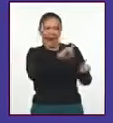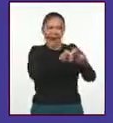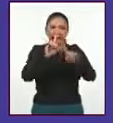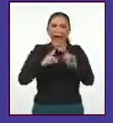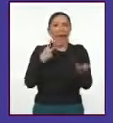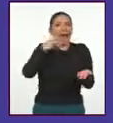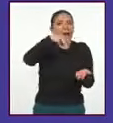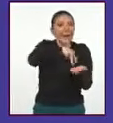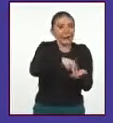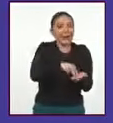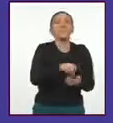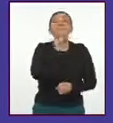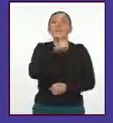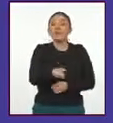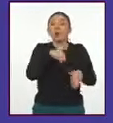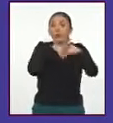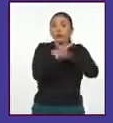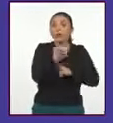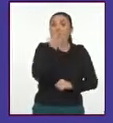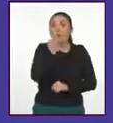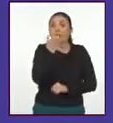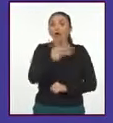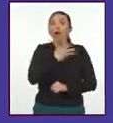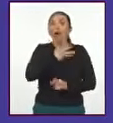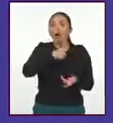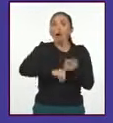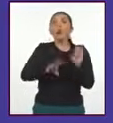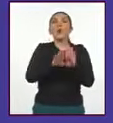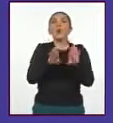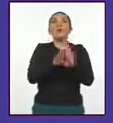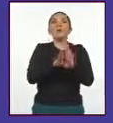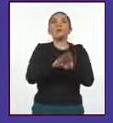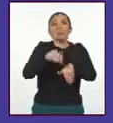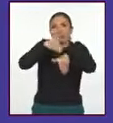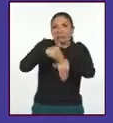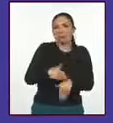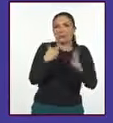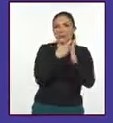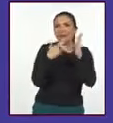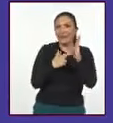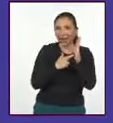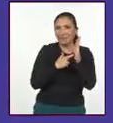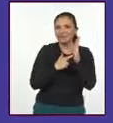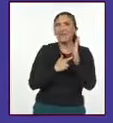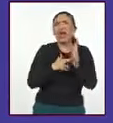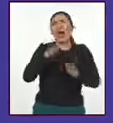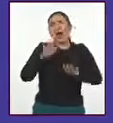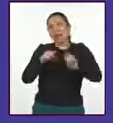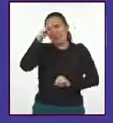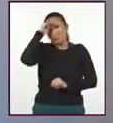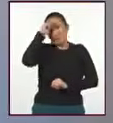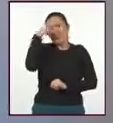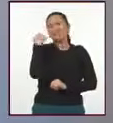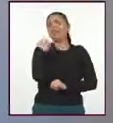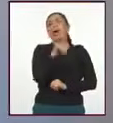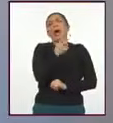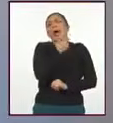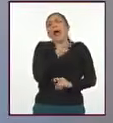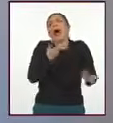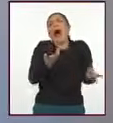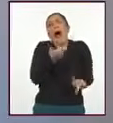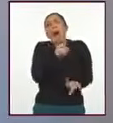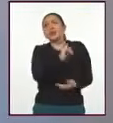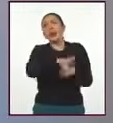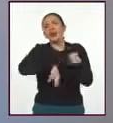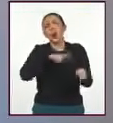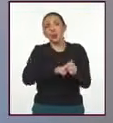el contexto escolar donde se establece el seguimiento de reglas, que a lo mejor y puede parecer algo muy trivial, sin embargo, y es